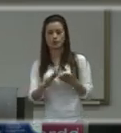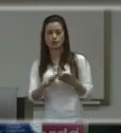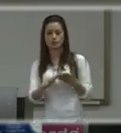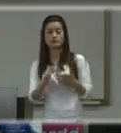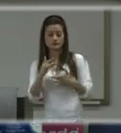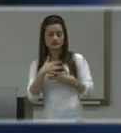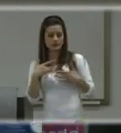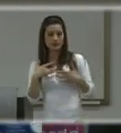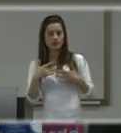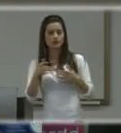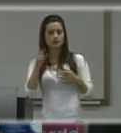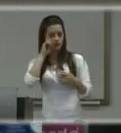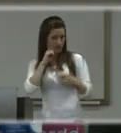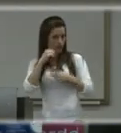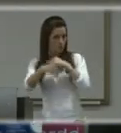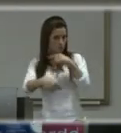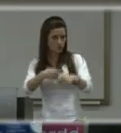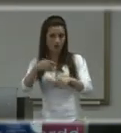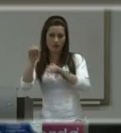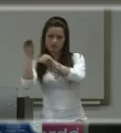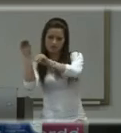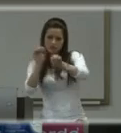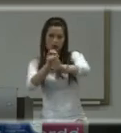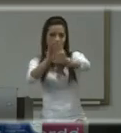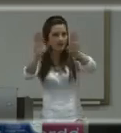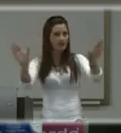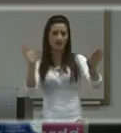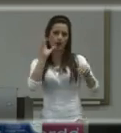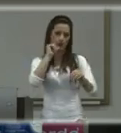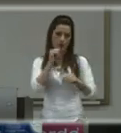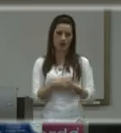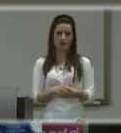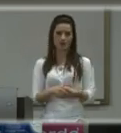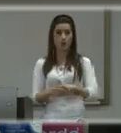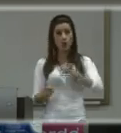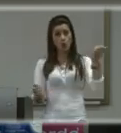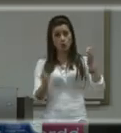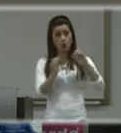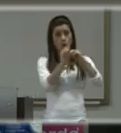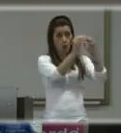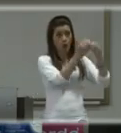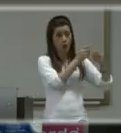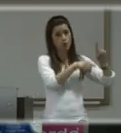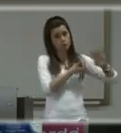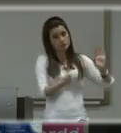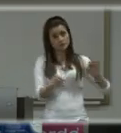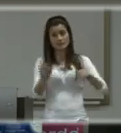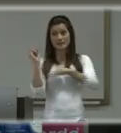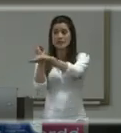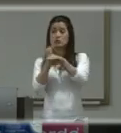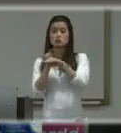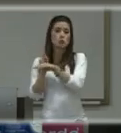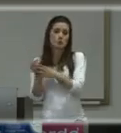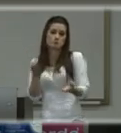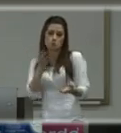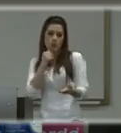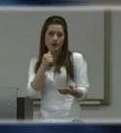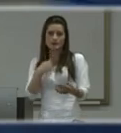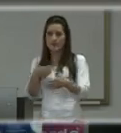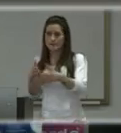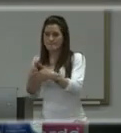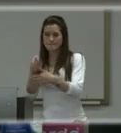sobre salud sexual y reproductiva, que sí tienen los colegios regulares. Entonces, esto es una nueva barrera para